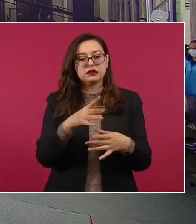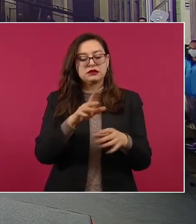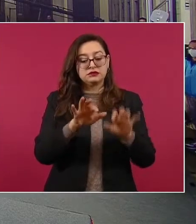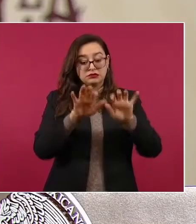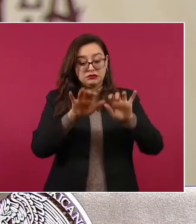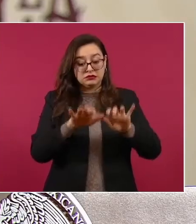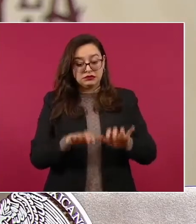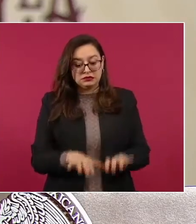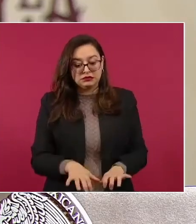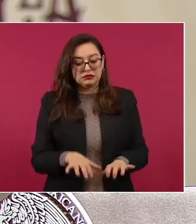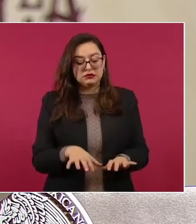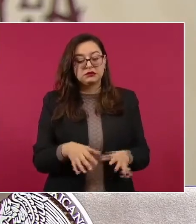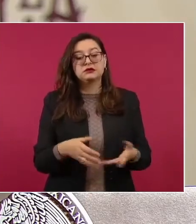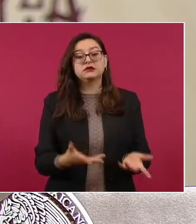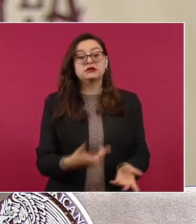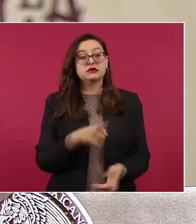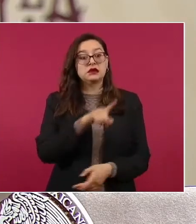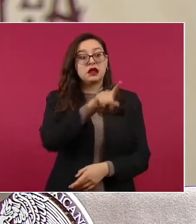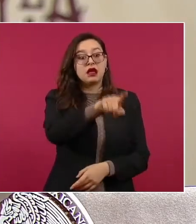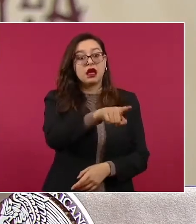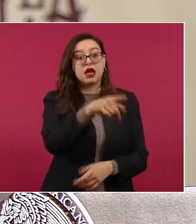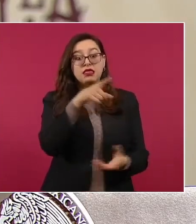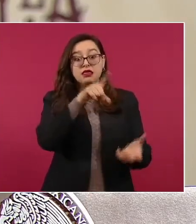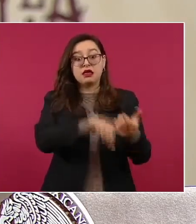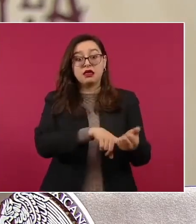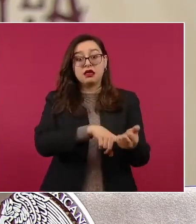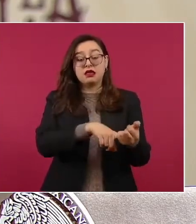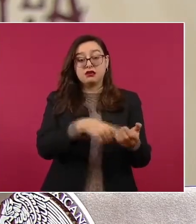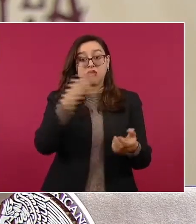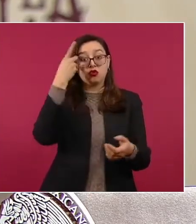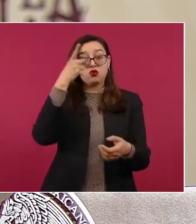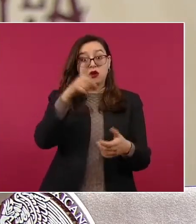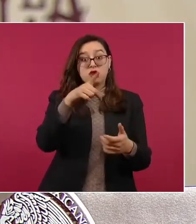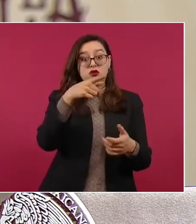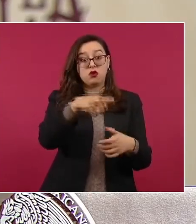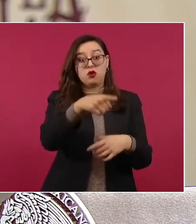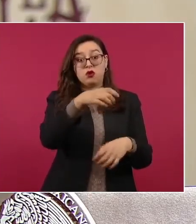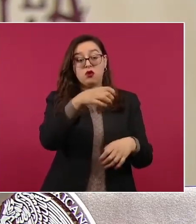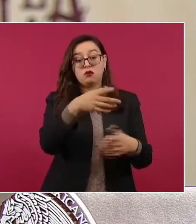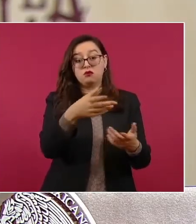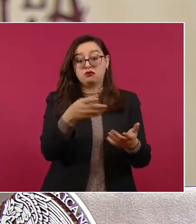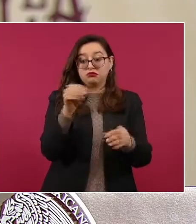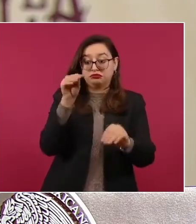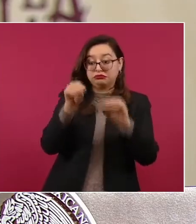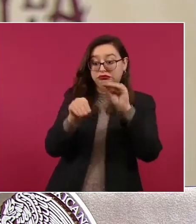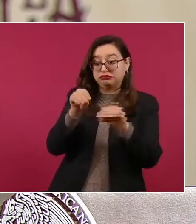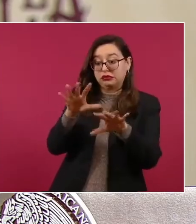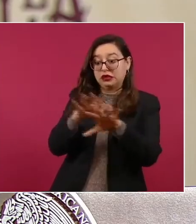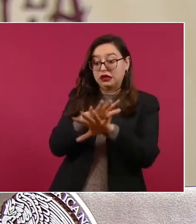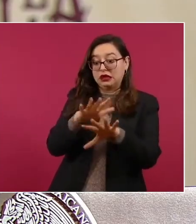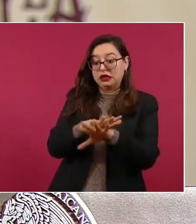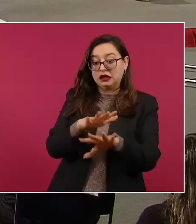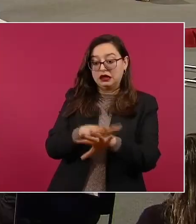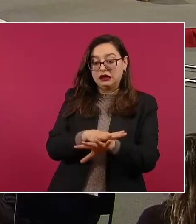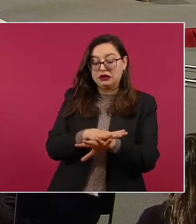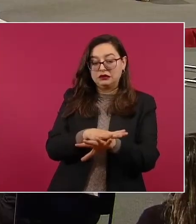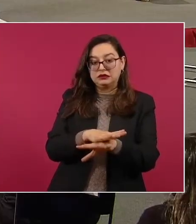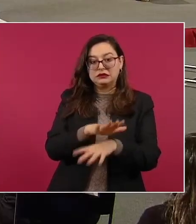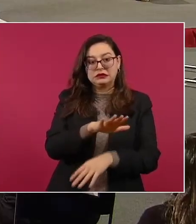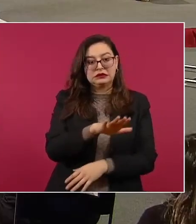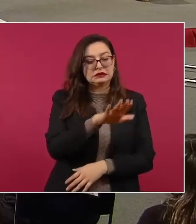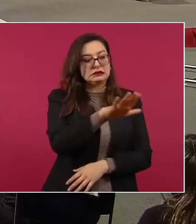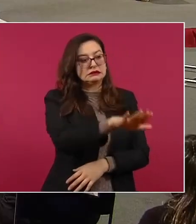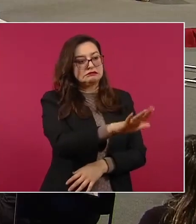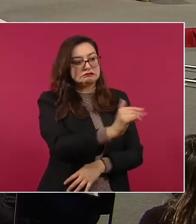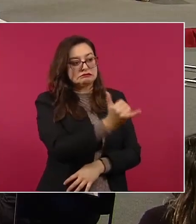país y le dio la razón al periodista estadounidense que denunció. Y le contestan, hola Kurt, yo